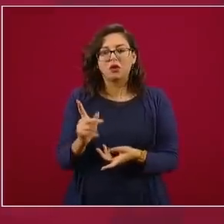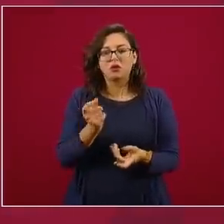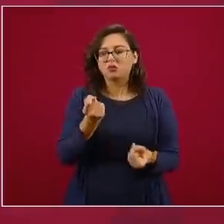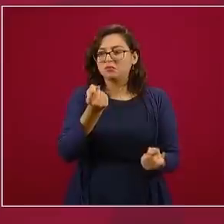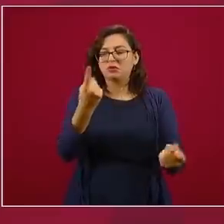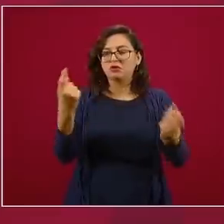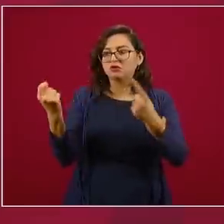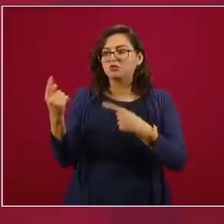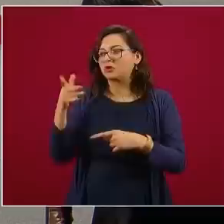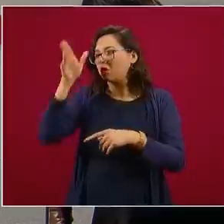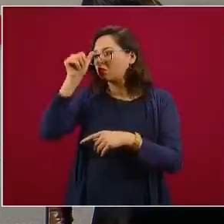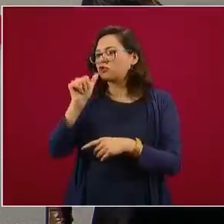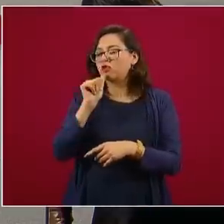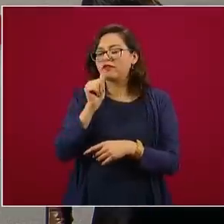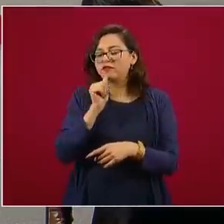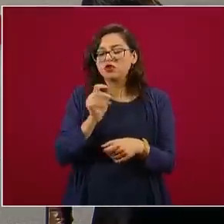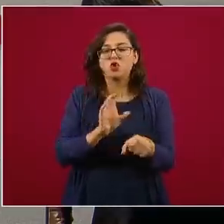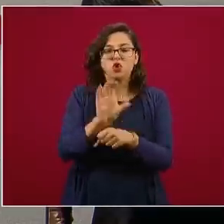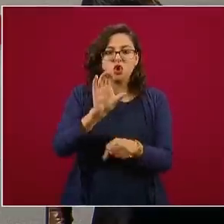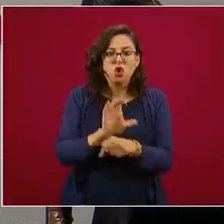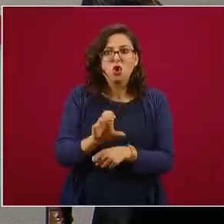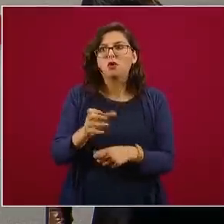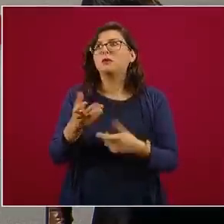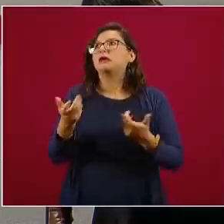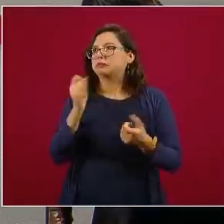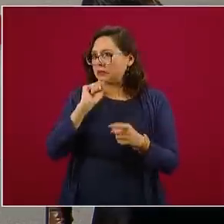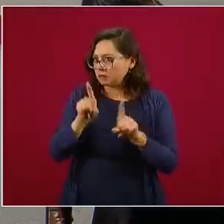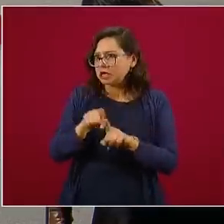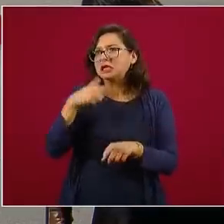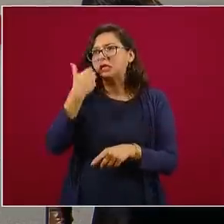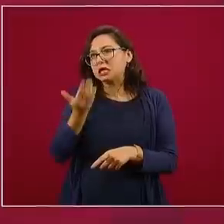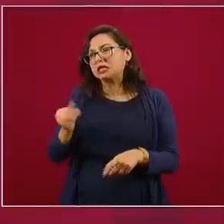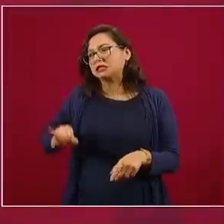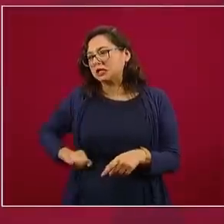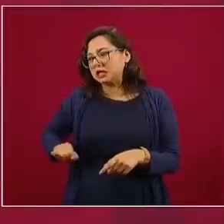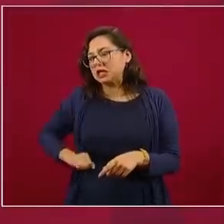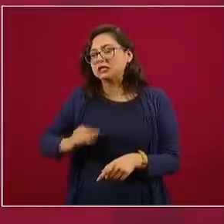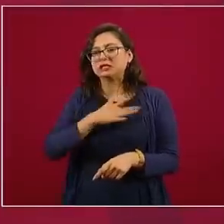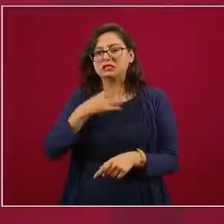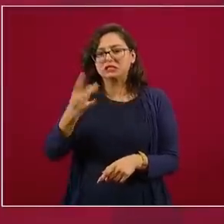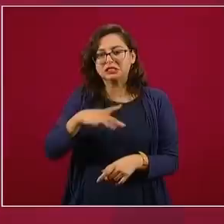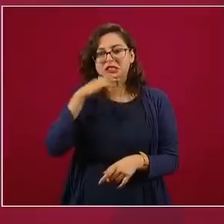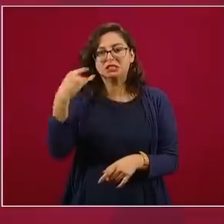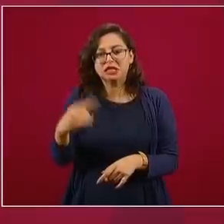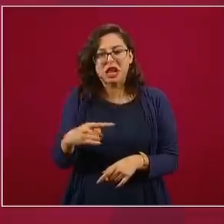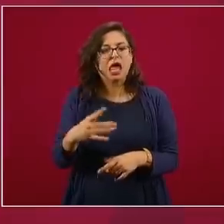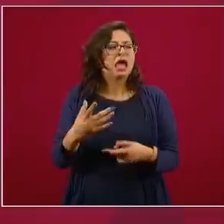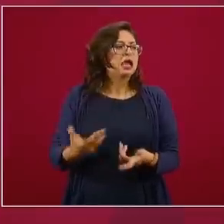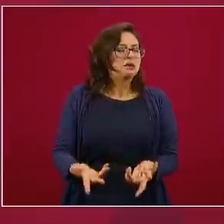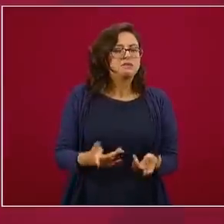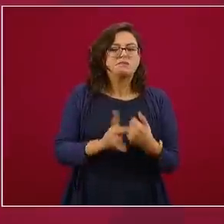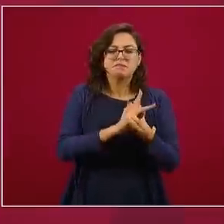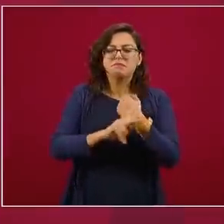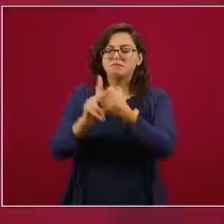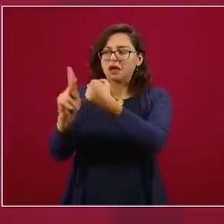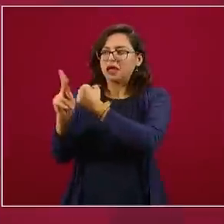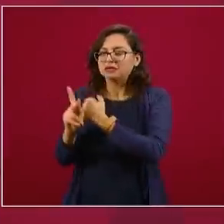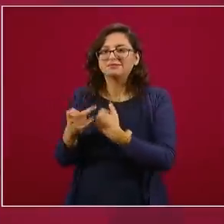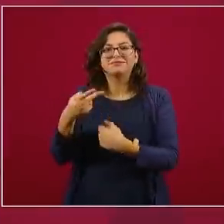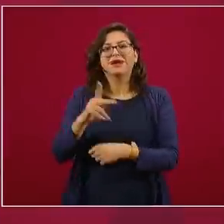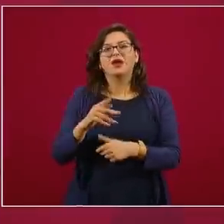de suministro. Colombia ha levantado la mano, Chile ha levantado la mano. O sea, ya hay varios países,